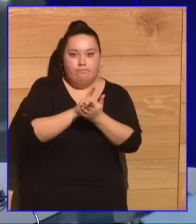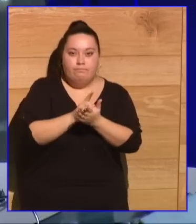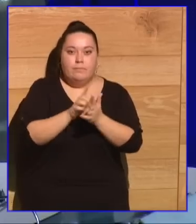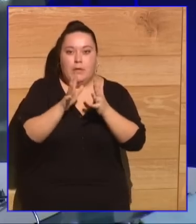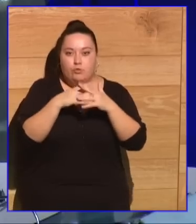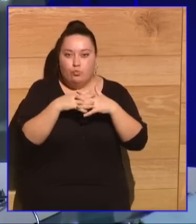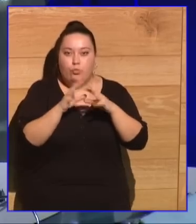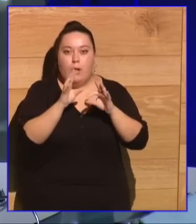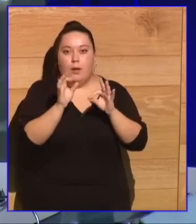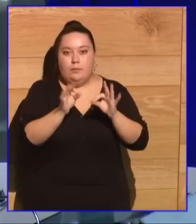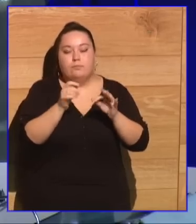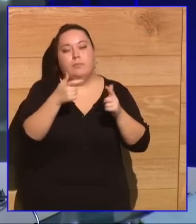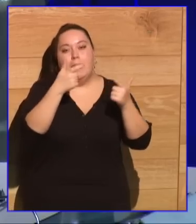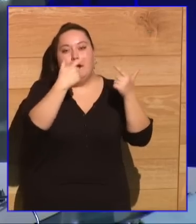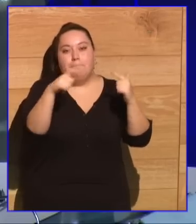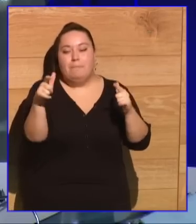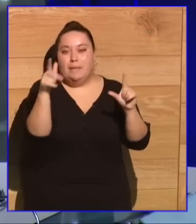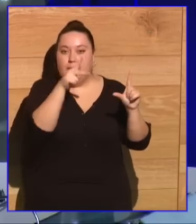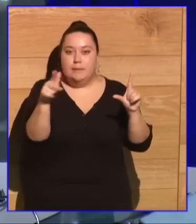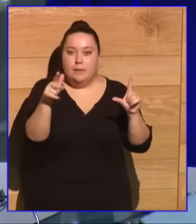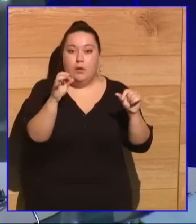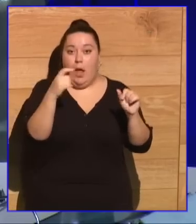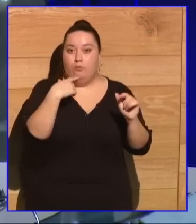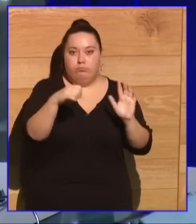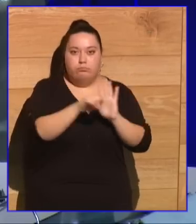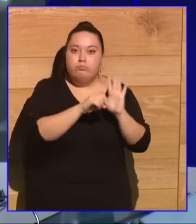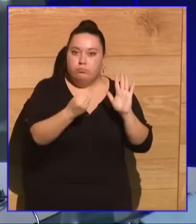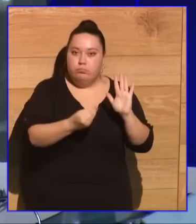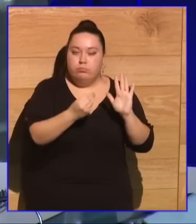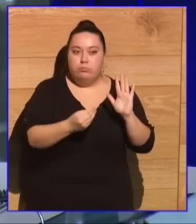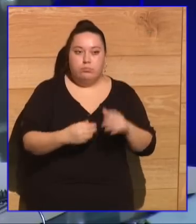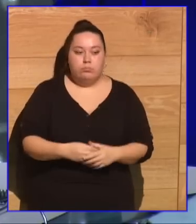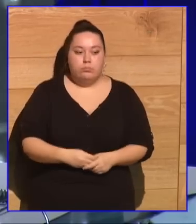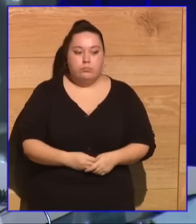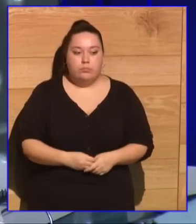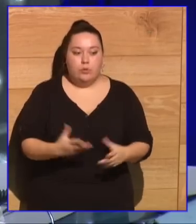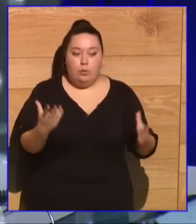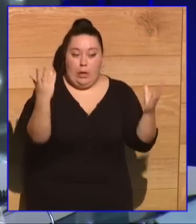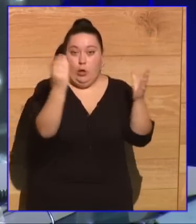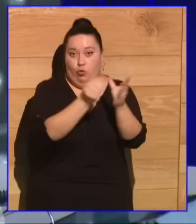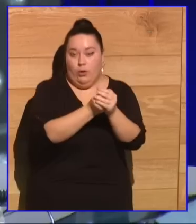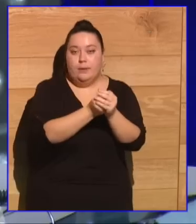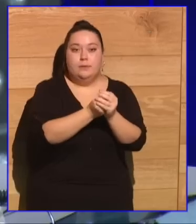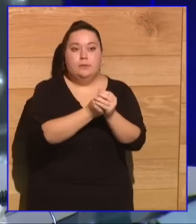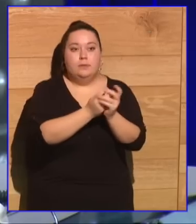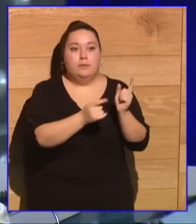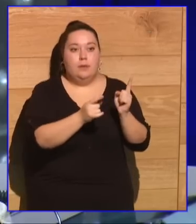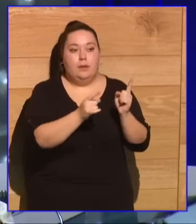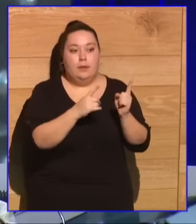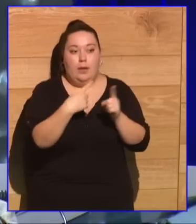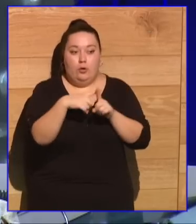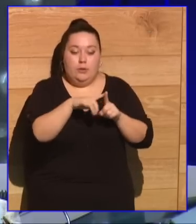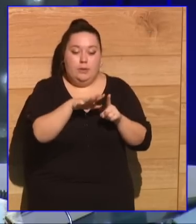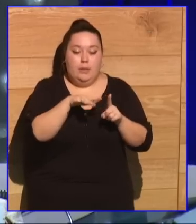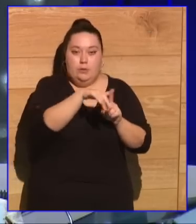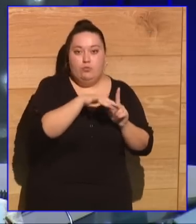eligiendo escenas concretas enormemente icónicas, algunas de las cuales tienen que ver con simplemente situar las cosas de una